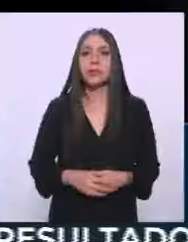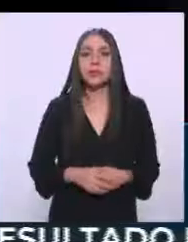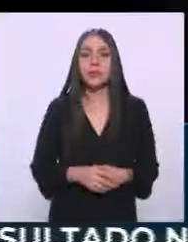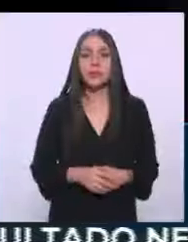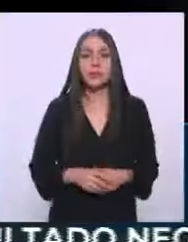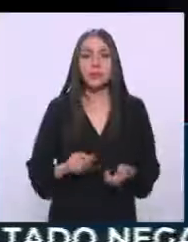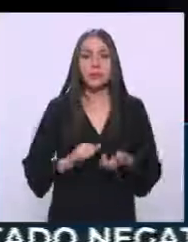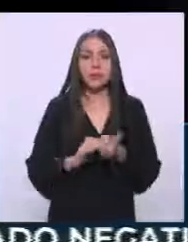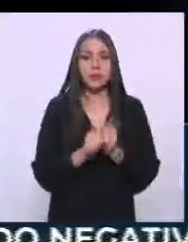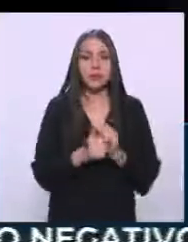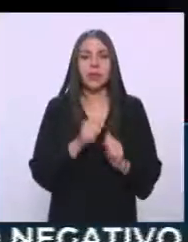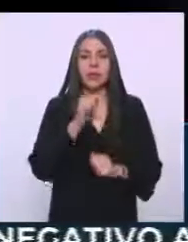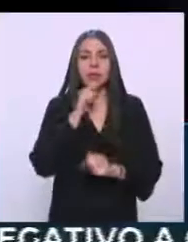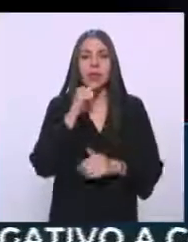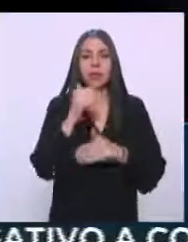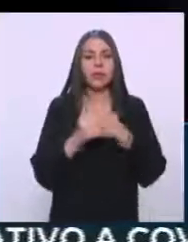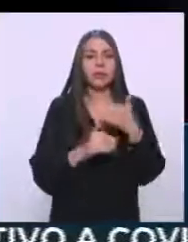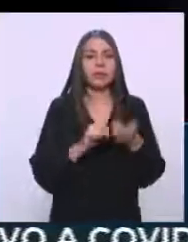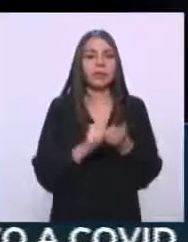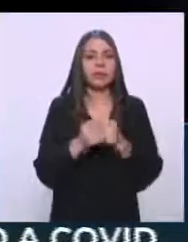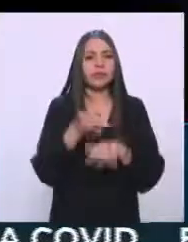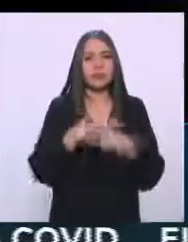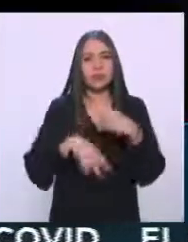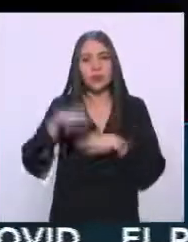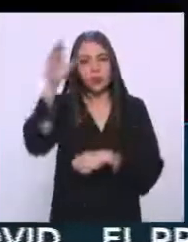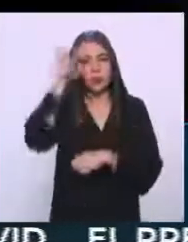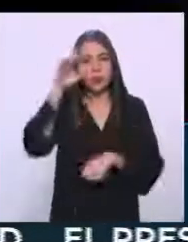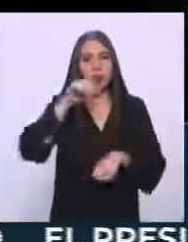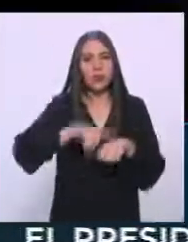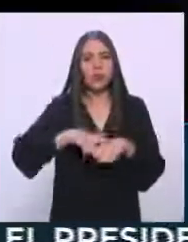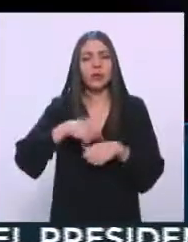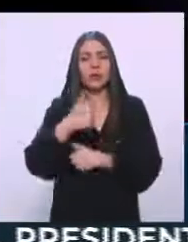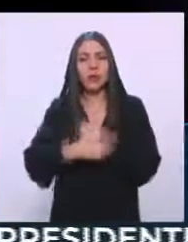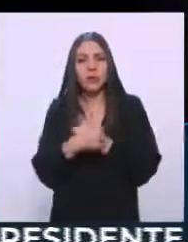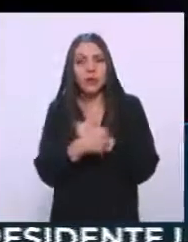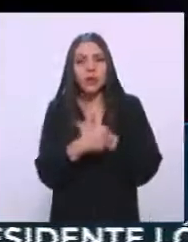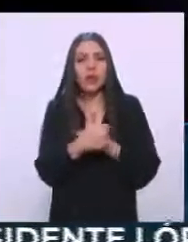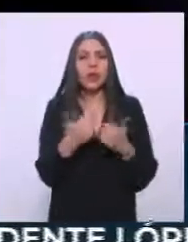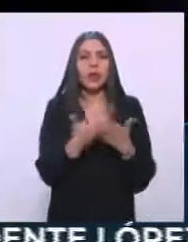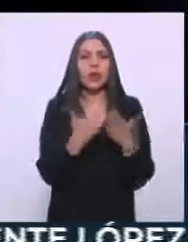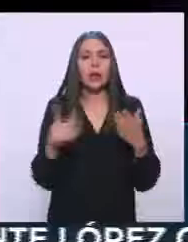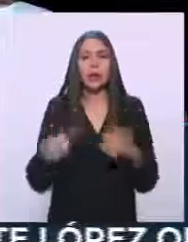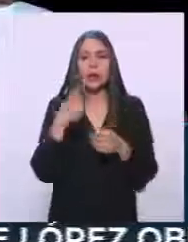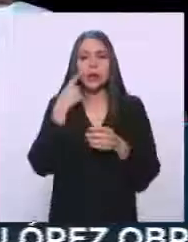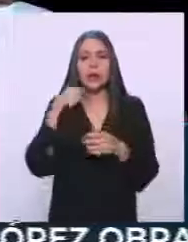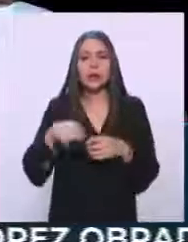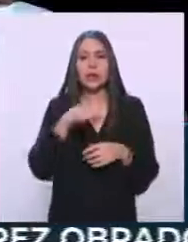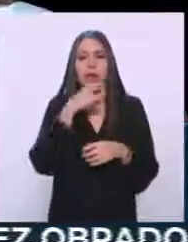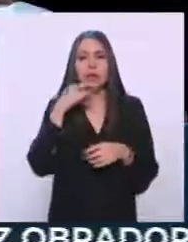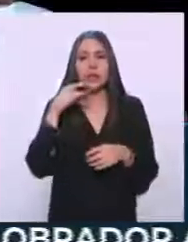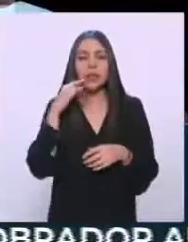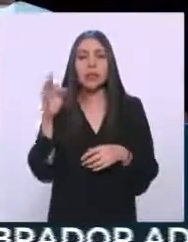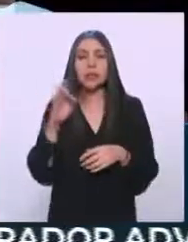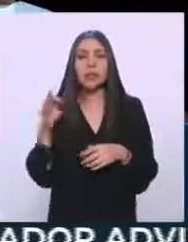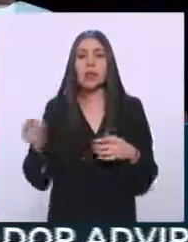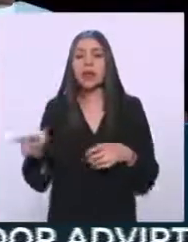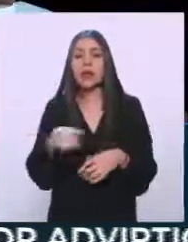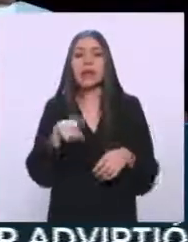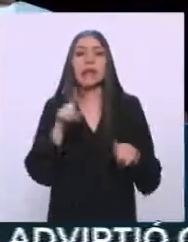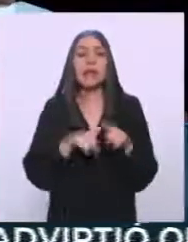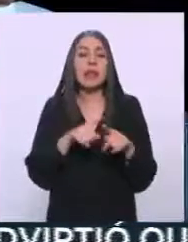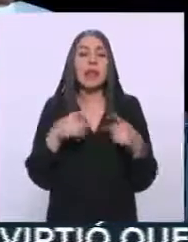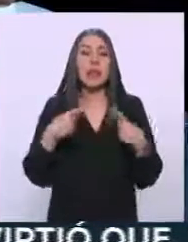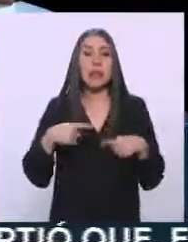Que fue consolidando también una cultura de la competencia, una cultura de lo que aquí llamamos en Chile el sálvese quien pueda, digamos,